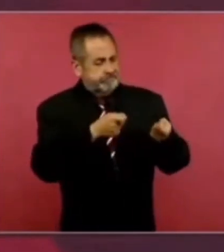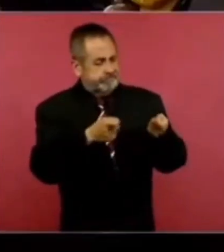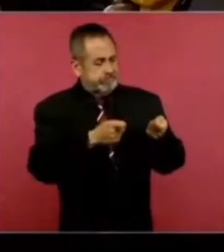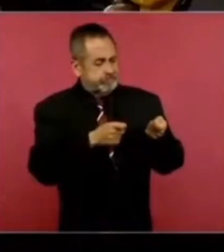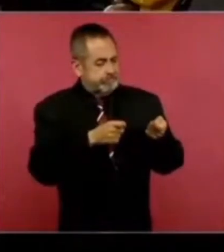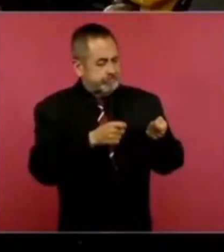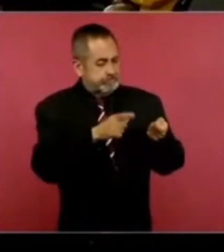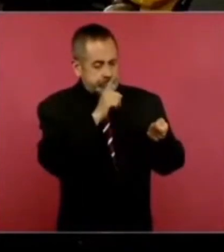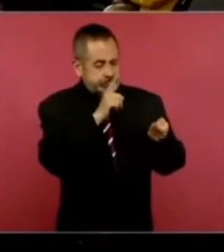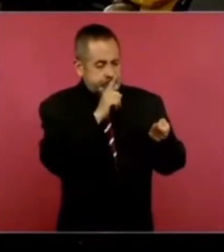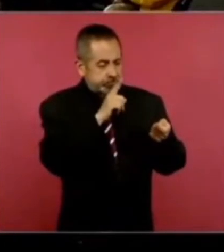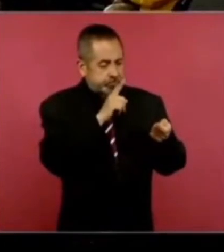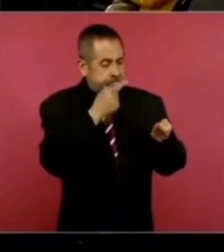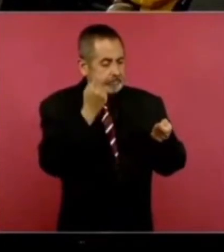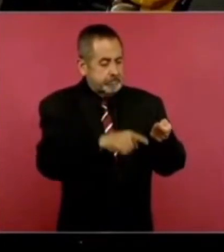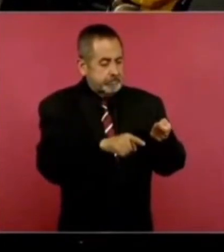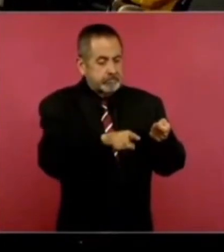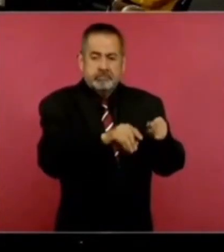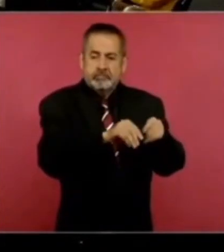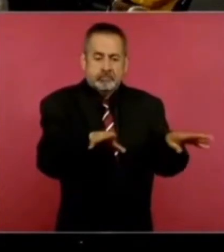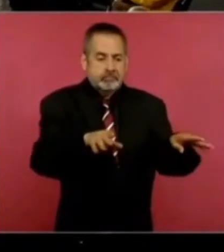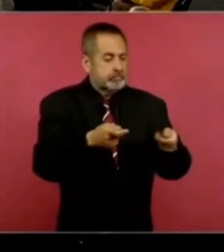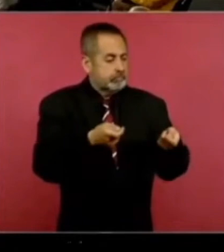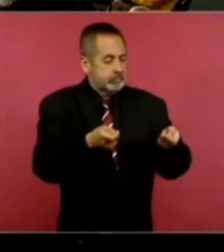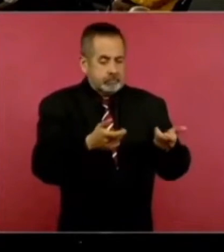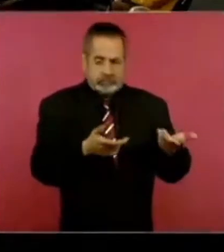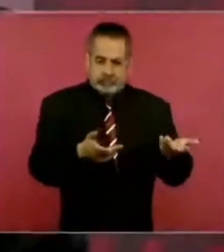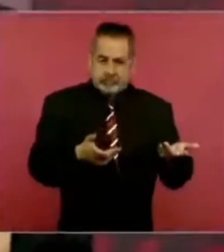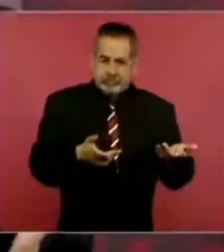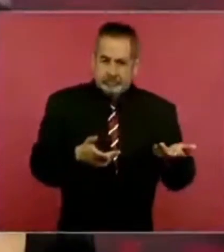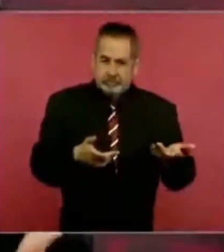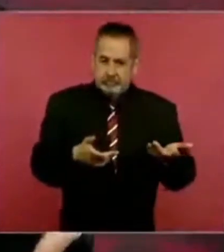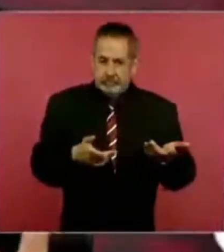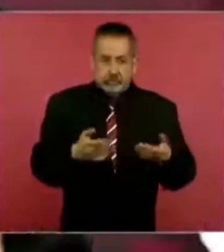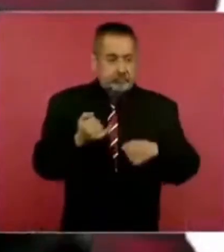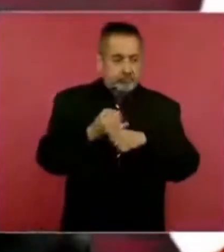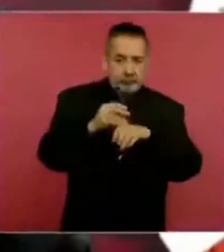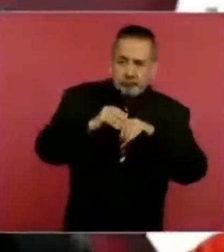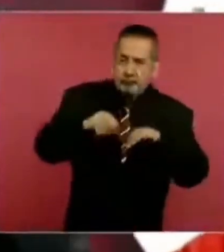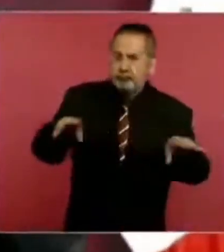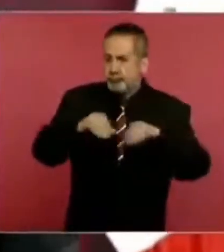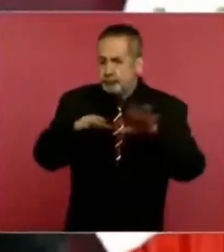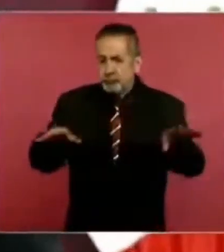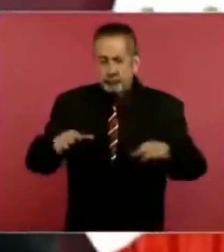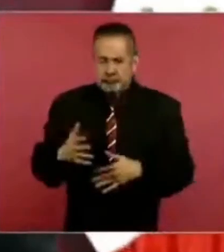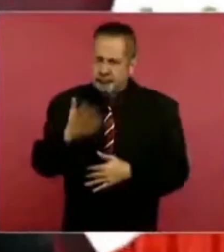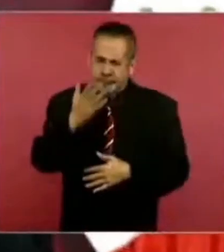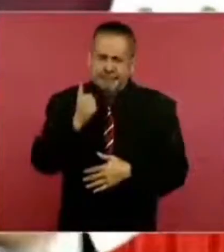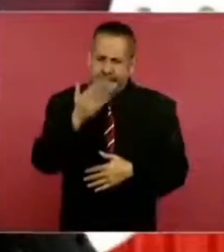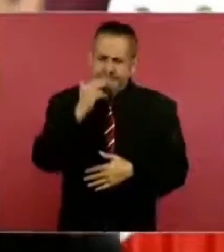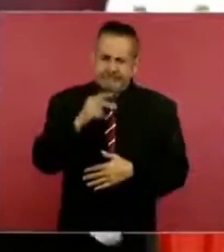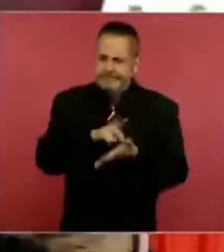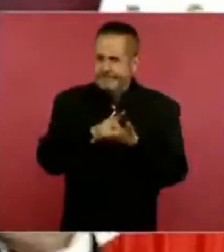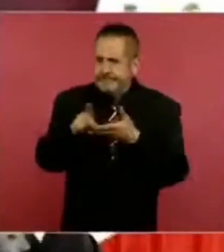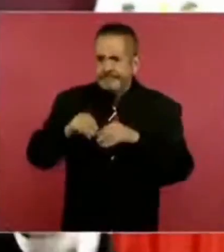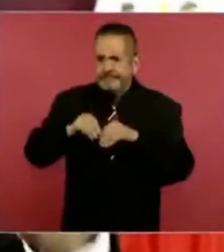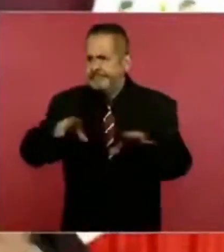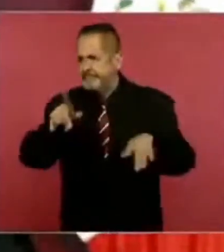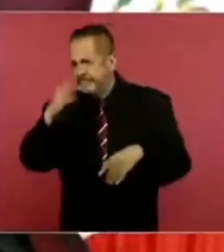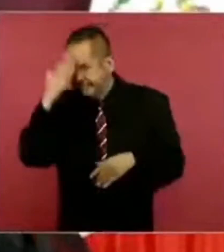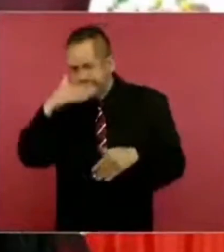Entonces, no se garantizaba el derecho a la información. El